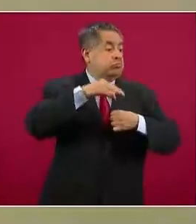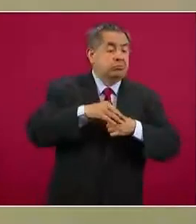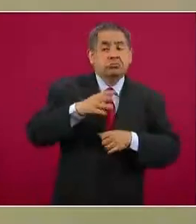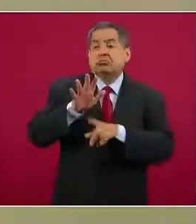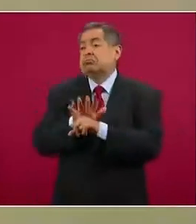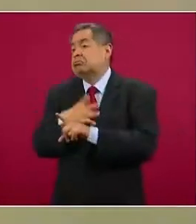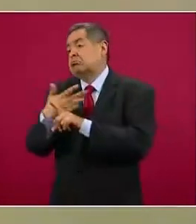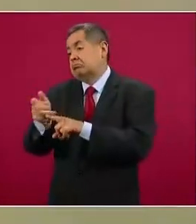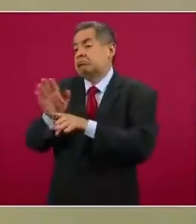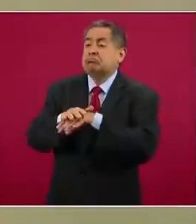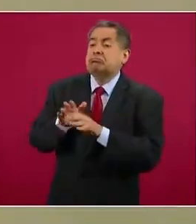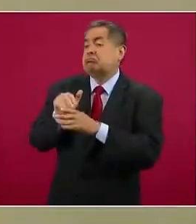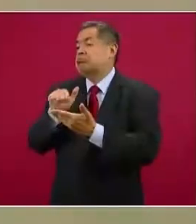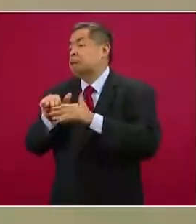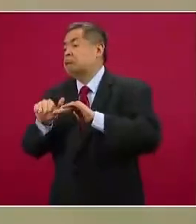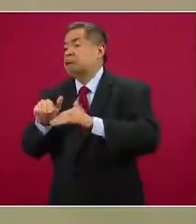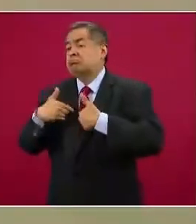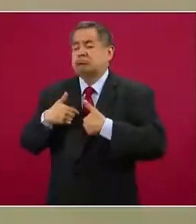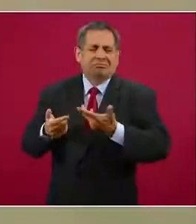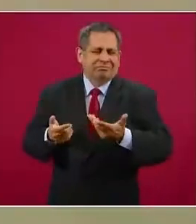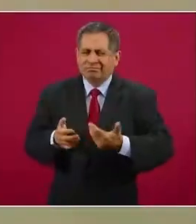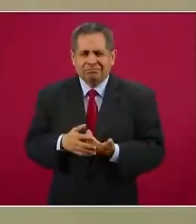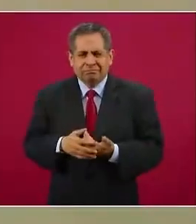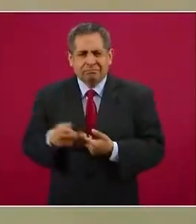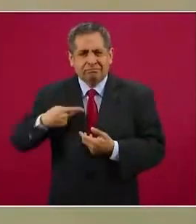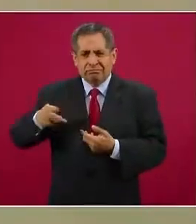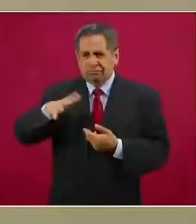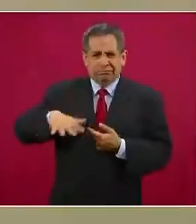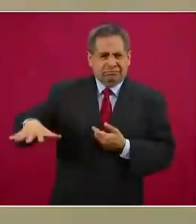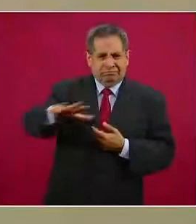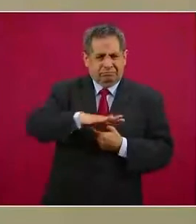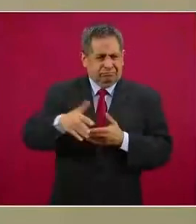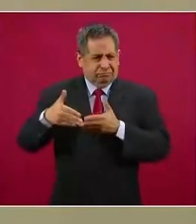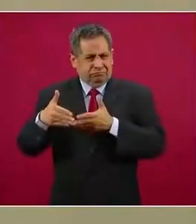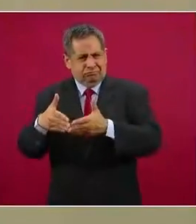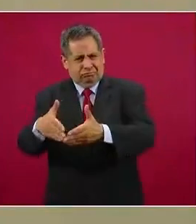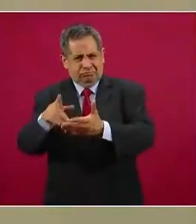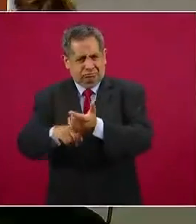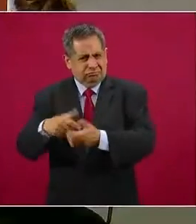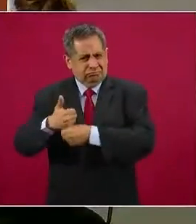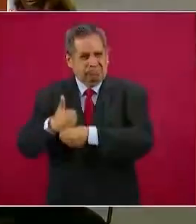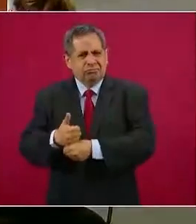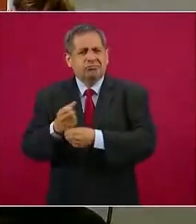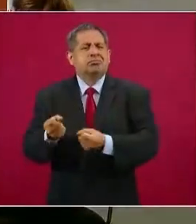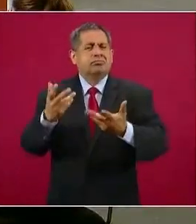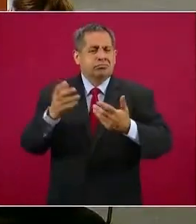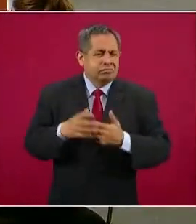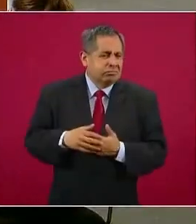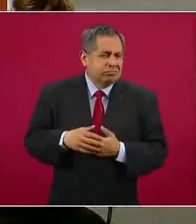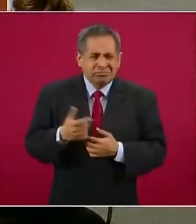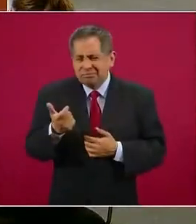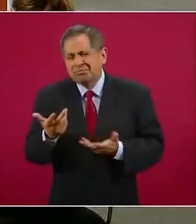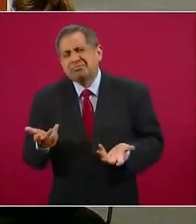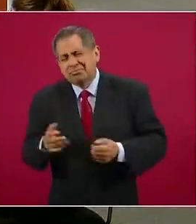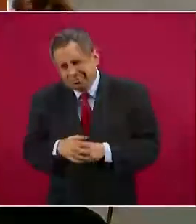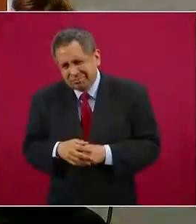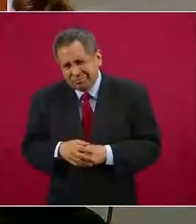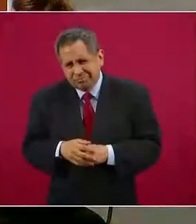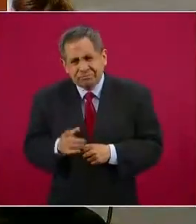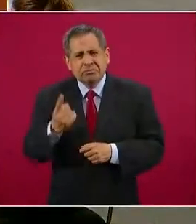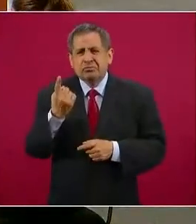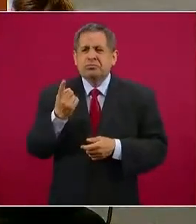están pidiendo y dando lata. Pero a esos pobladores, a esos pescadores que sufren, ¿cuánto puede tener un pescador? ¿Cuánto puede ganar